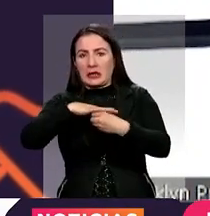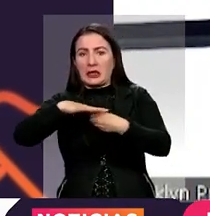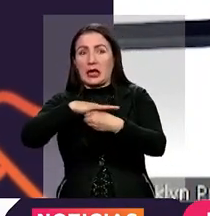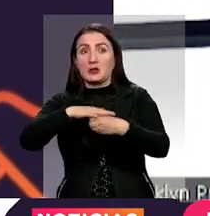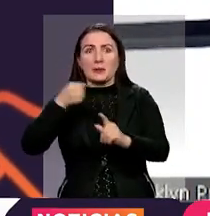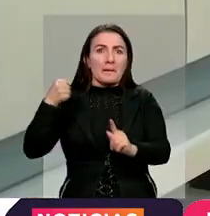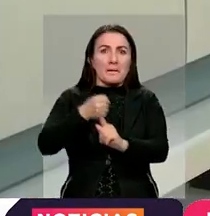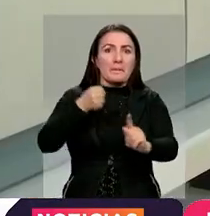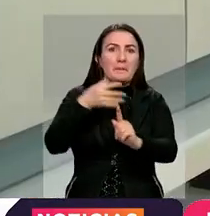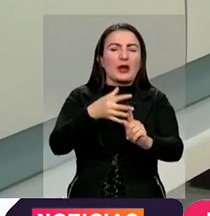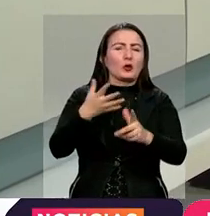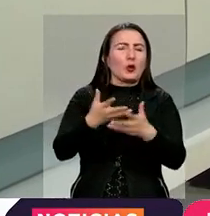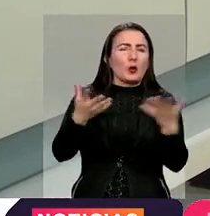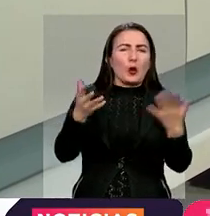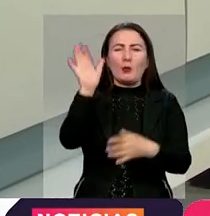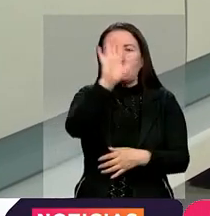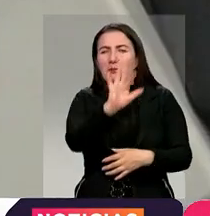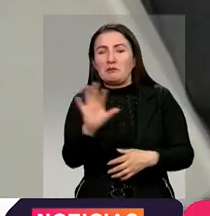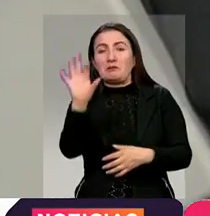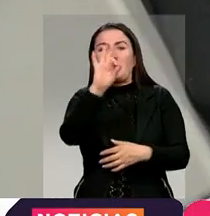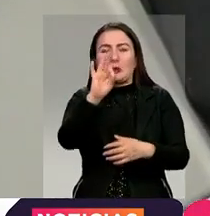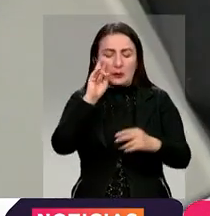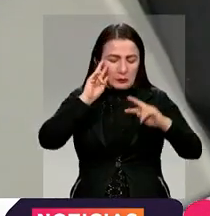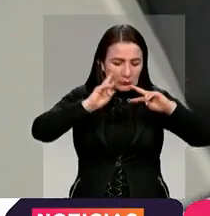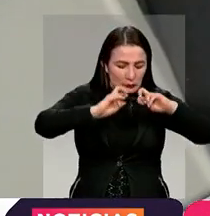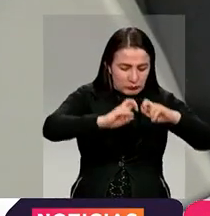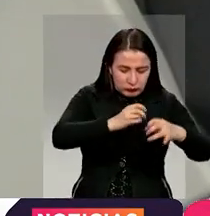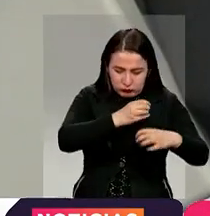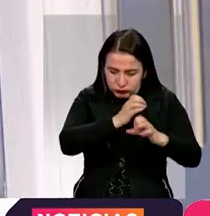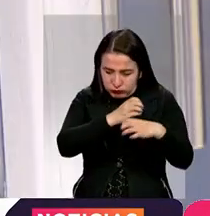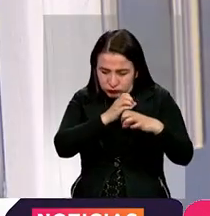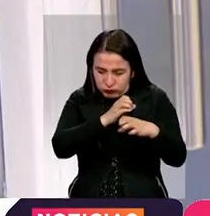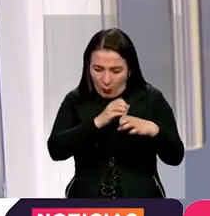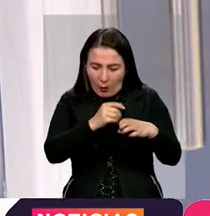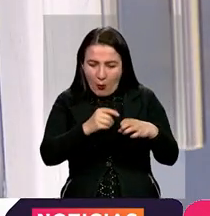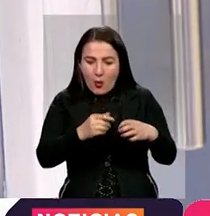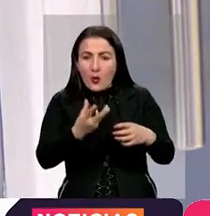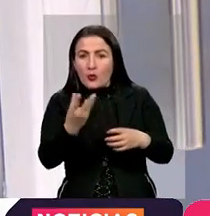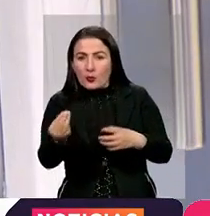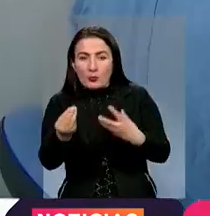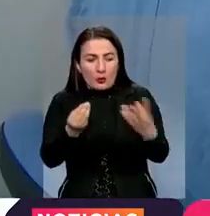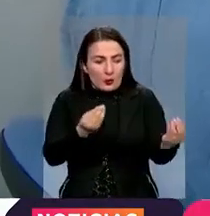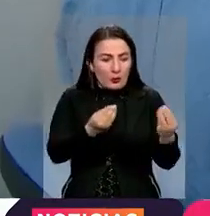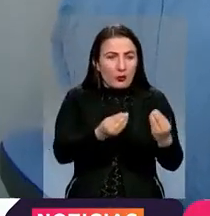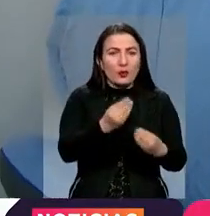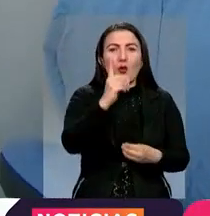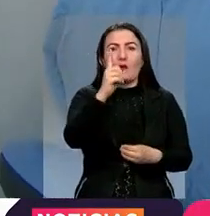puede tener esta epidemia. Según los primeros estudios, la letalidad en los grupos en los que se han presentado brotes es del 1%.